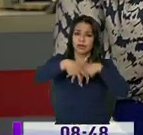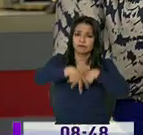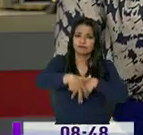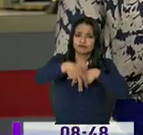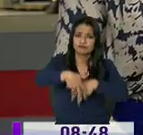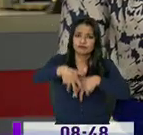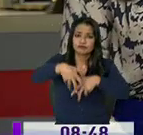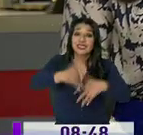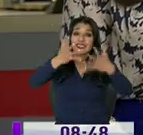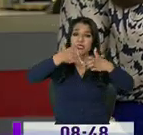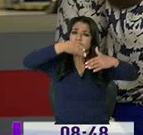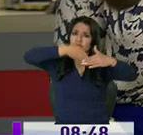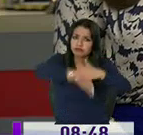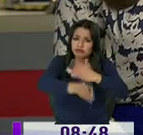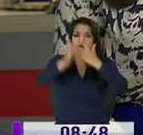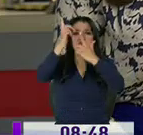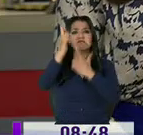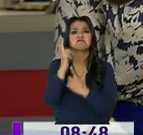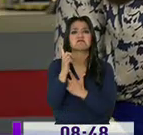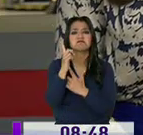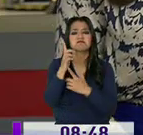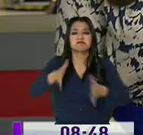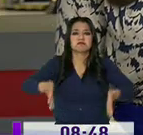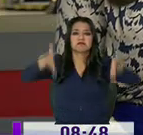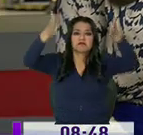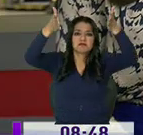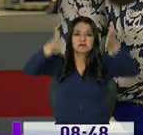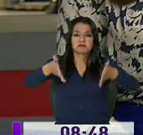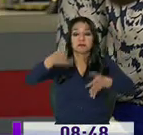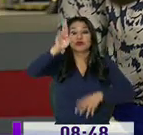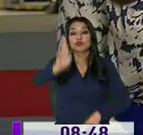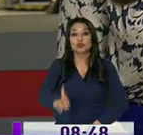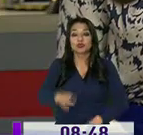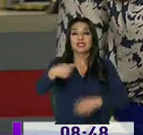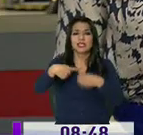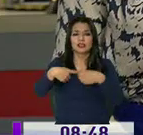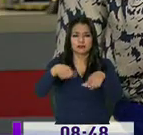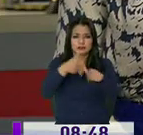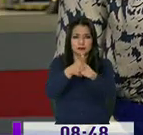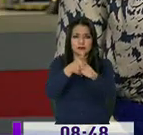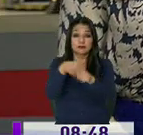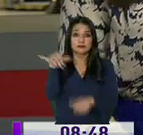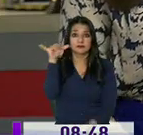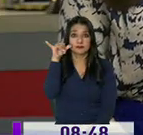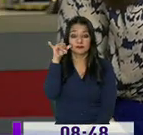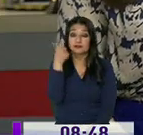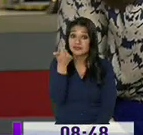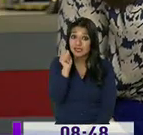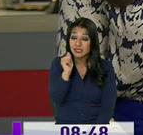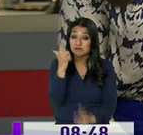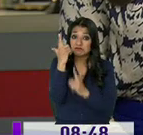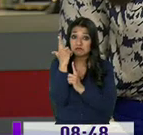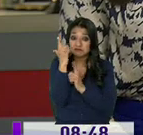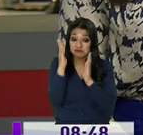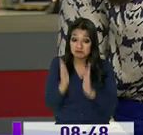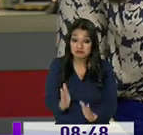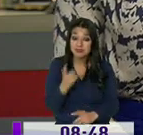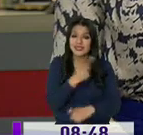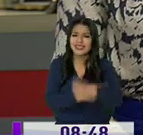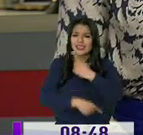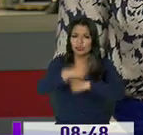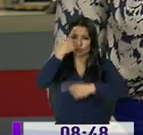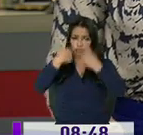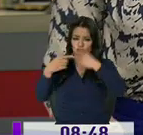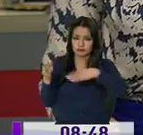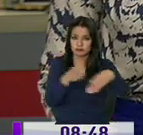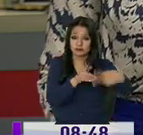intentaron ingresar al fuerte militar ubicado en Las Balbinas, al sur oriente de Quito. Al menos 10 militares resultaron heridos. Por otro lado,